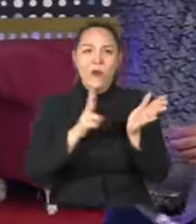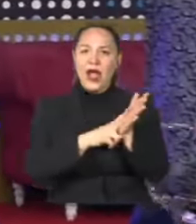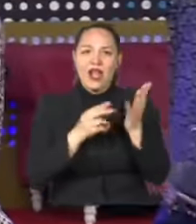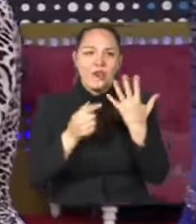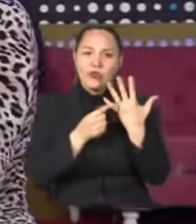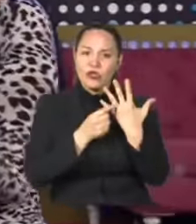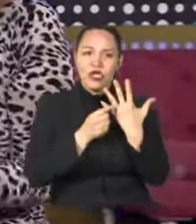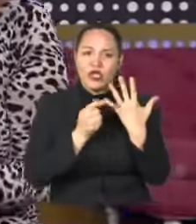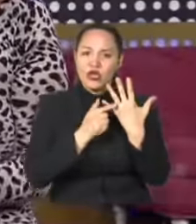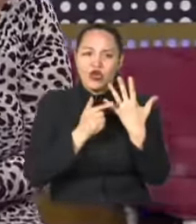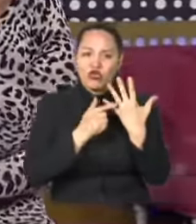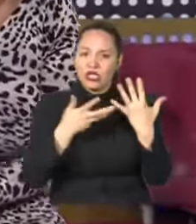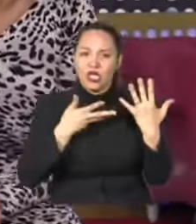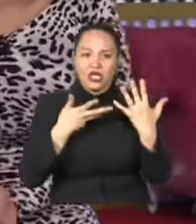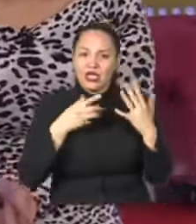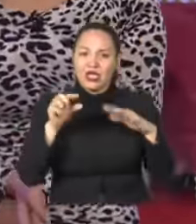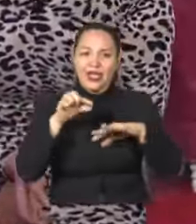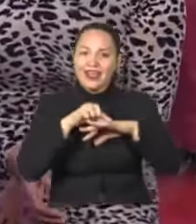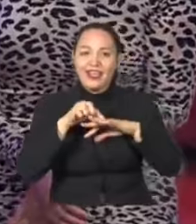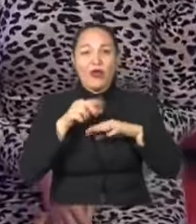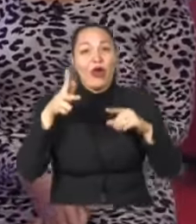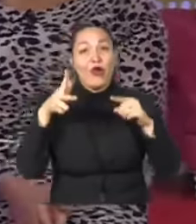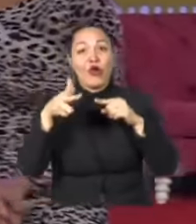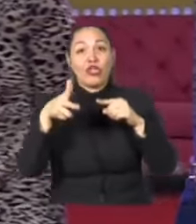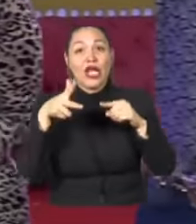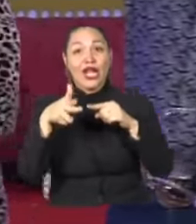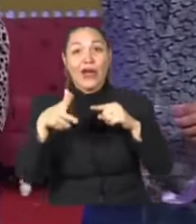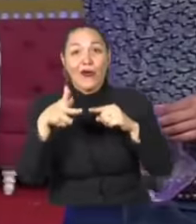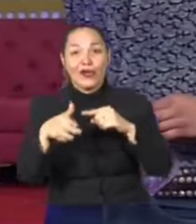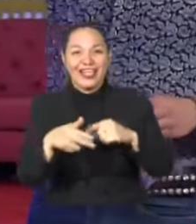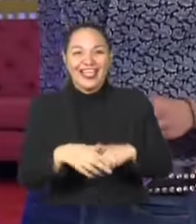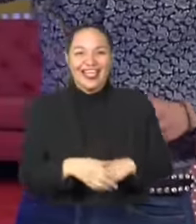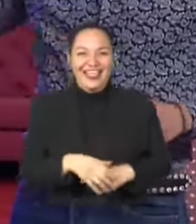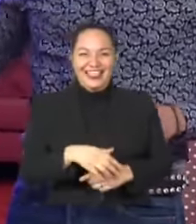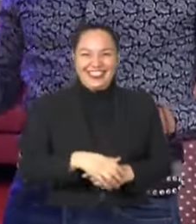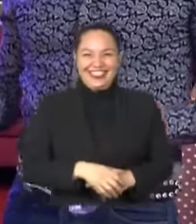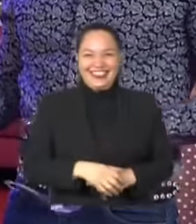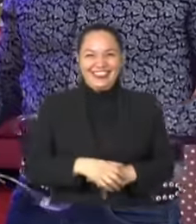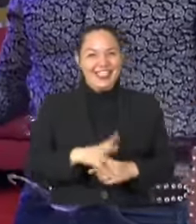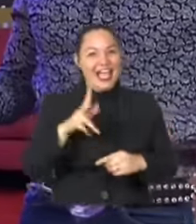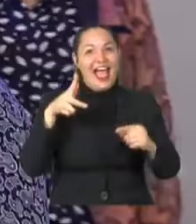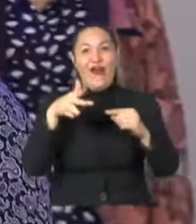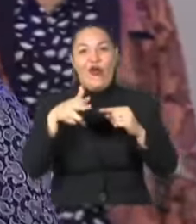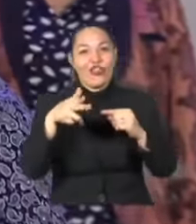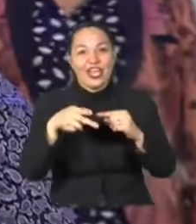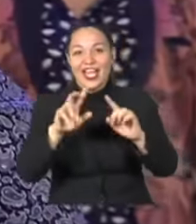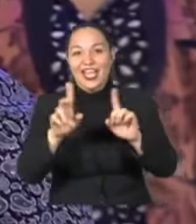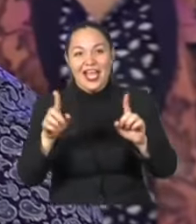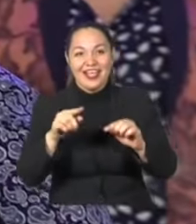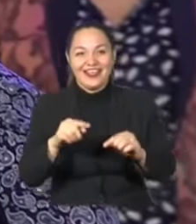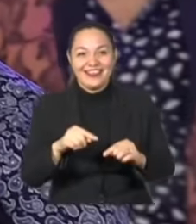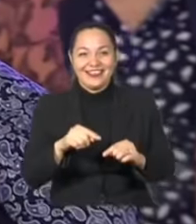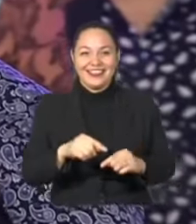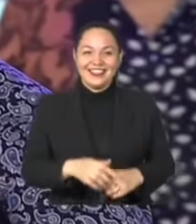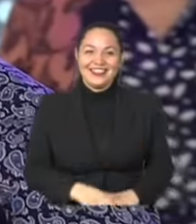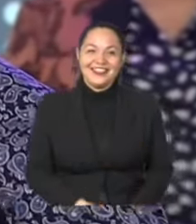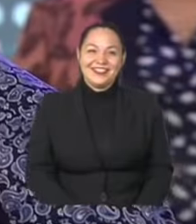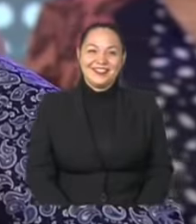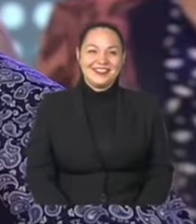vale. Guatifor, córtala, córtala. ¿Cómo córtala? Pues cómo que, ¿cómo se va a besar si está casada?